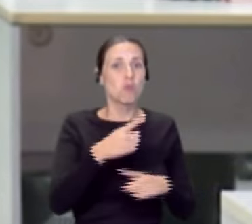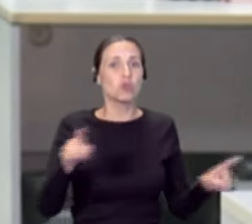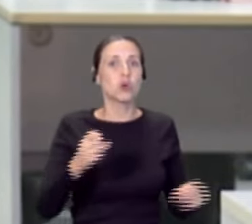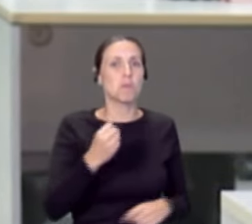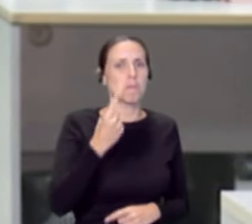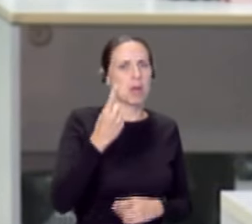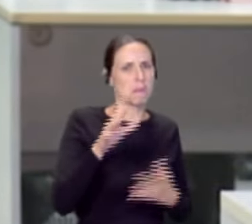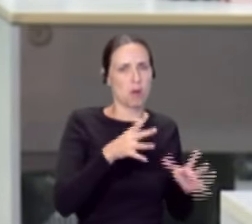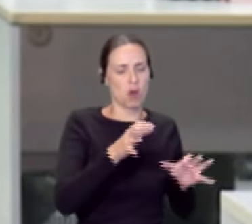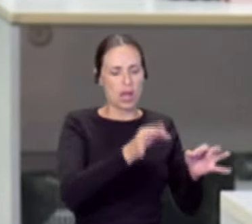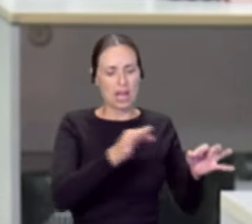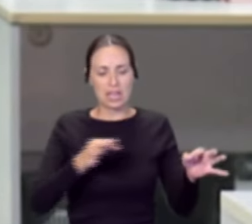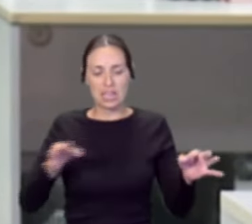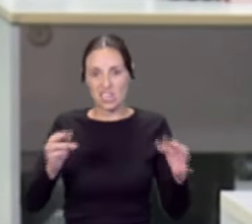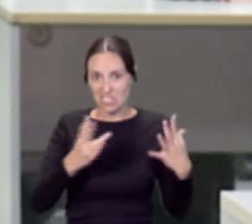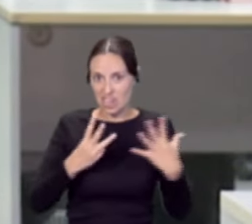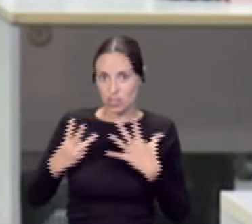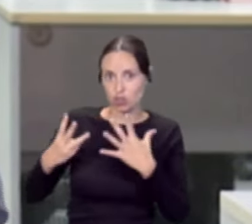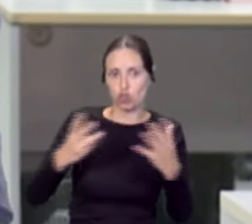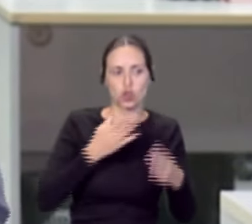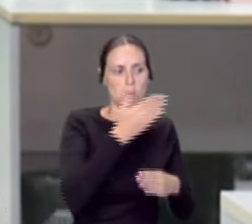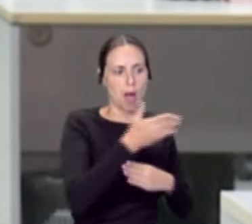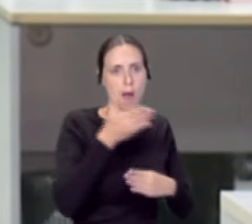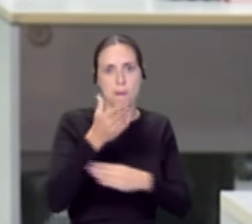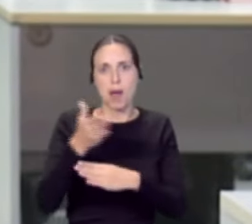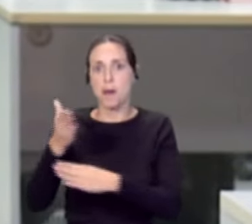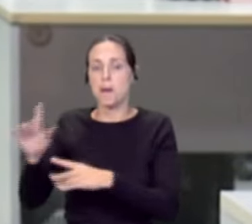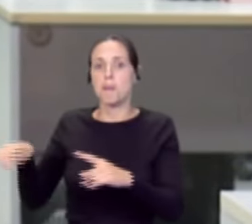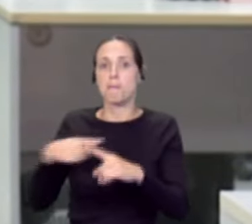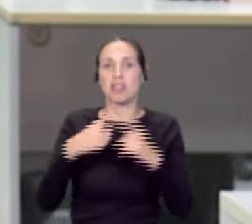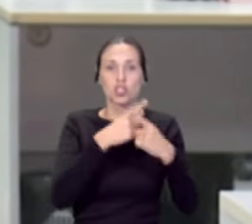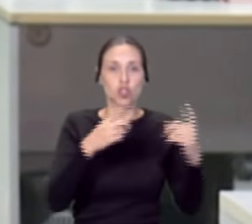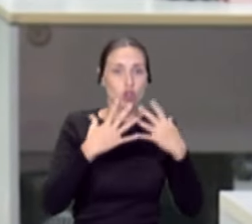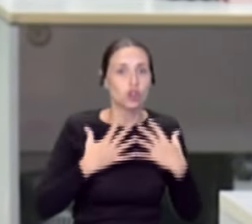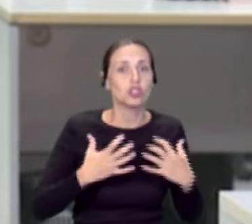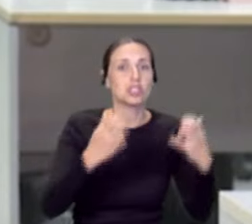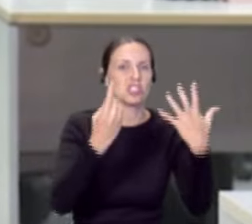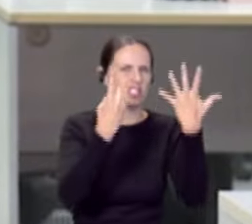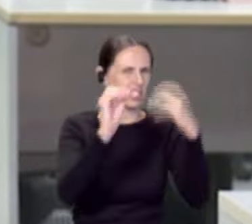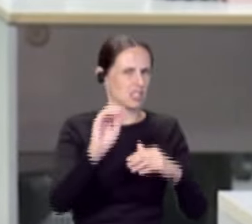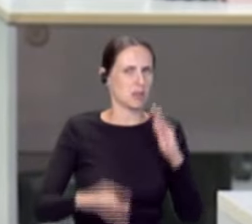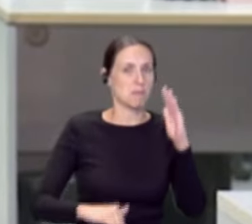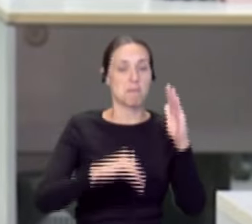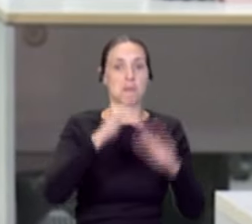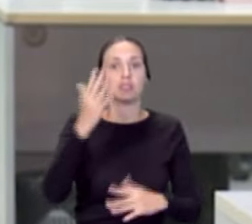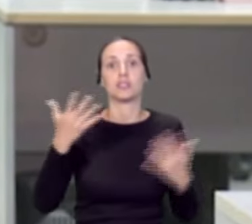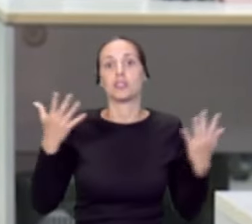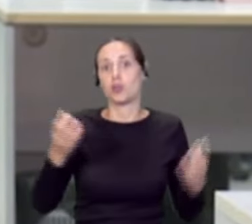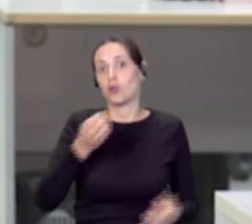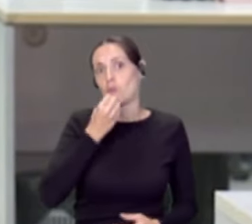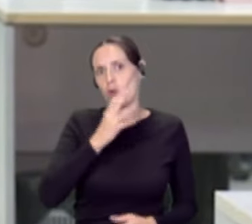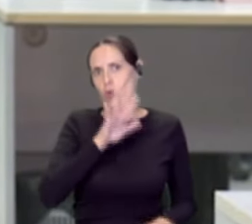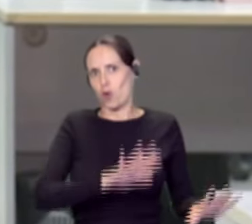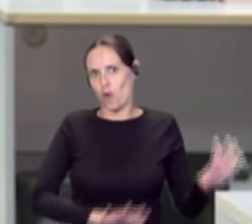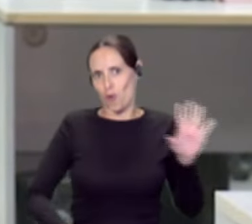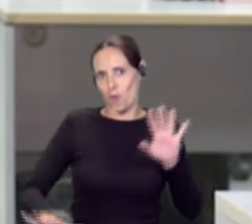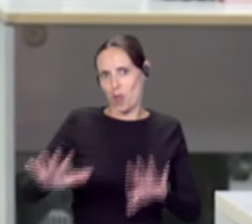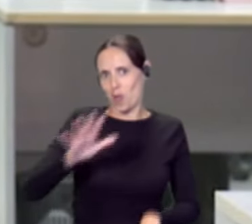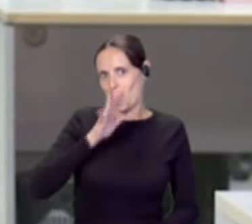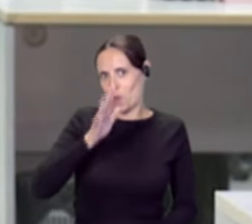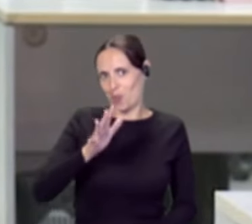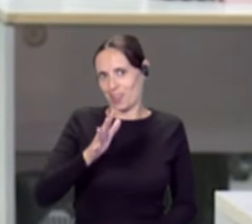Tendremos conciertos, más de 60 conciertos. Y bueno, la complejidad que lleva miles